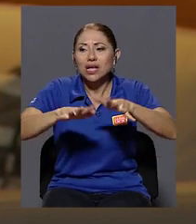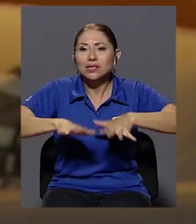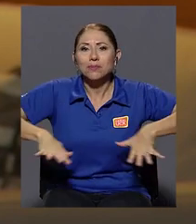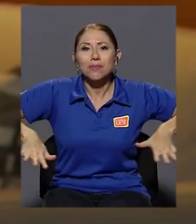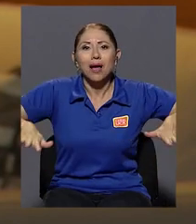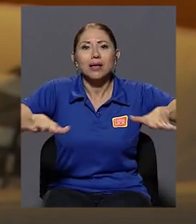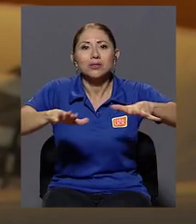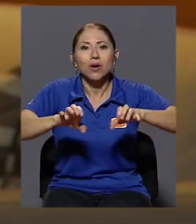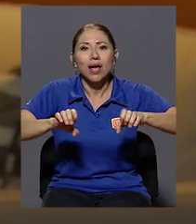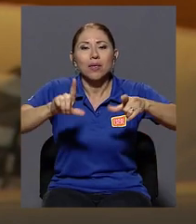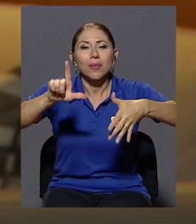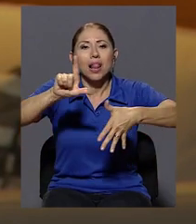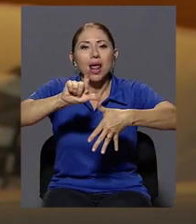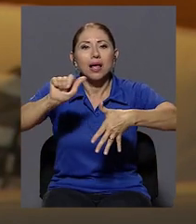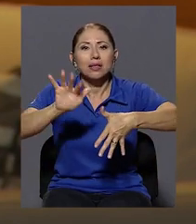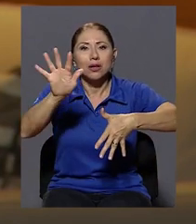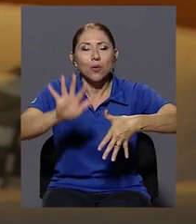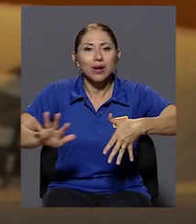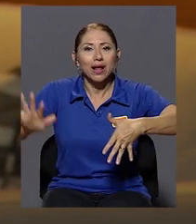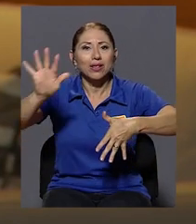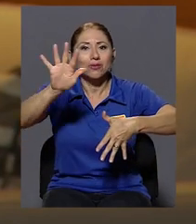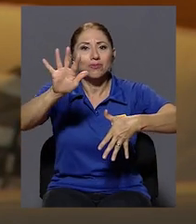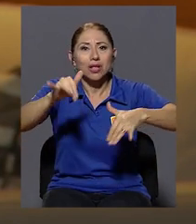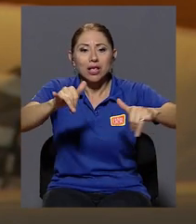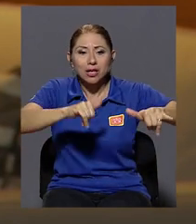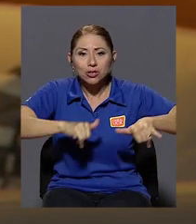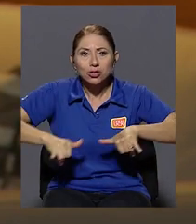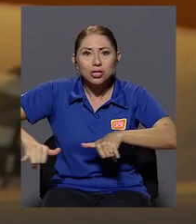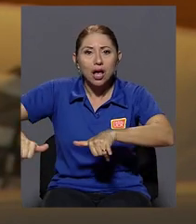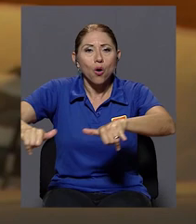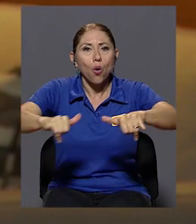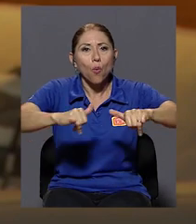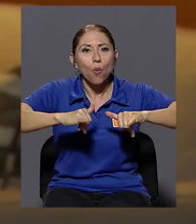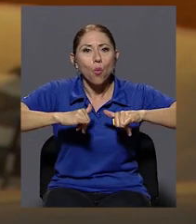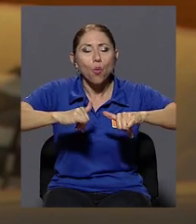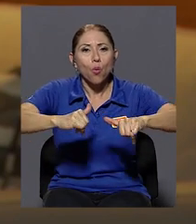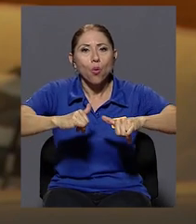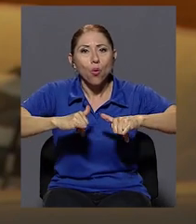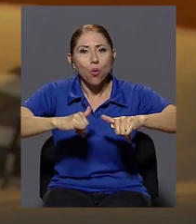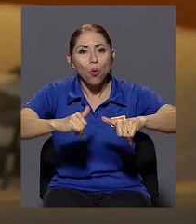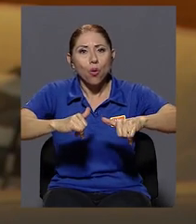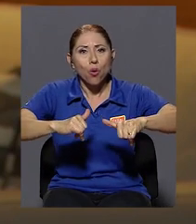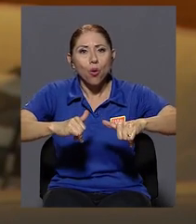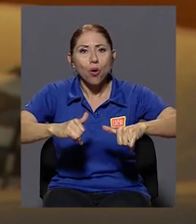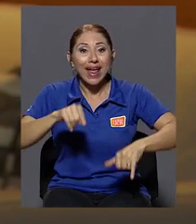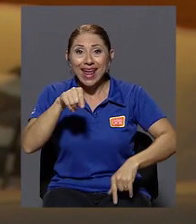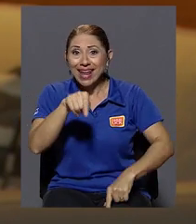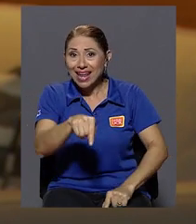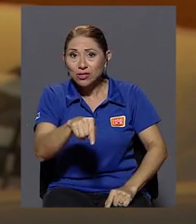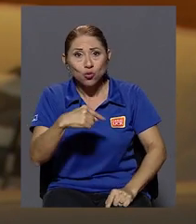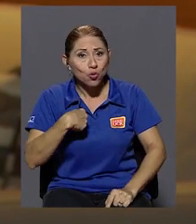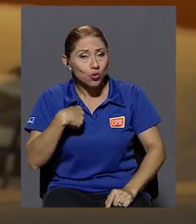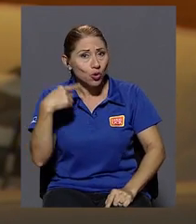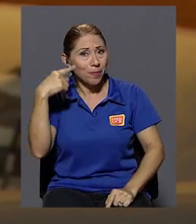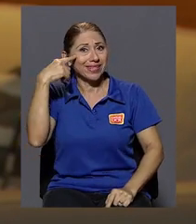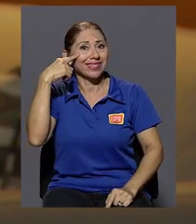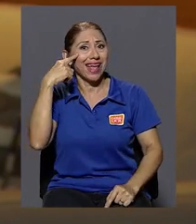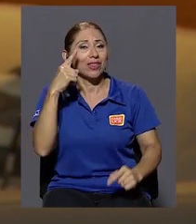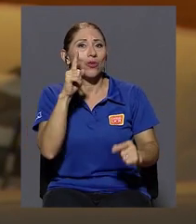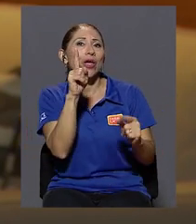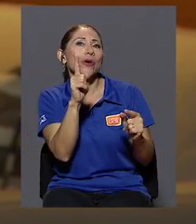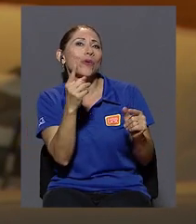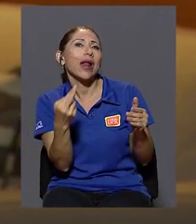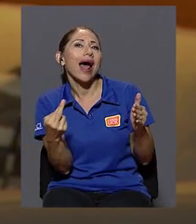académico latinoamericano y del Caribe que no sea común. Y en esto no estoy pensando en una